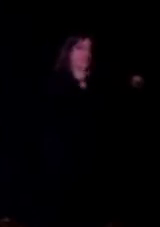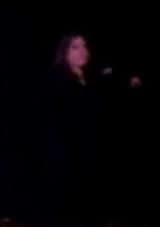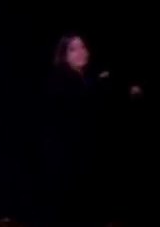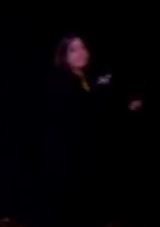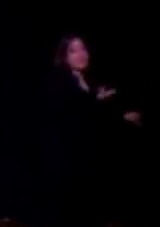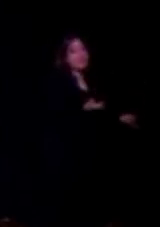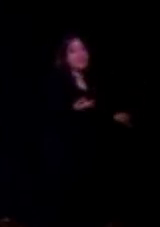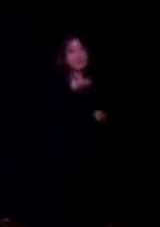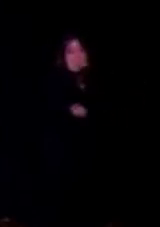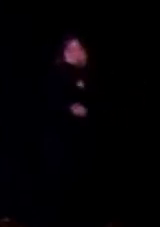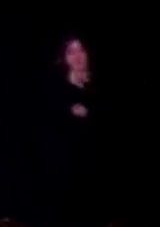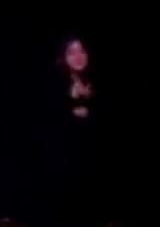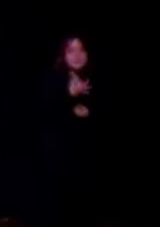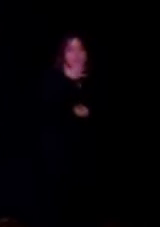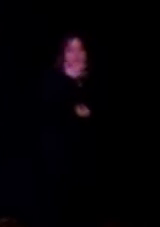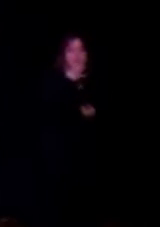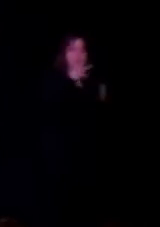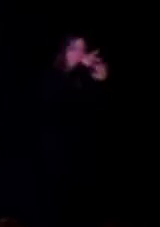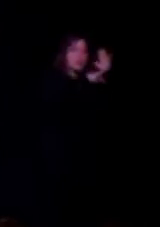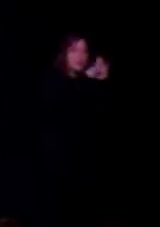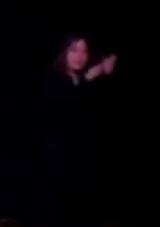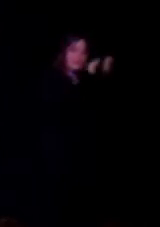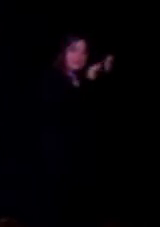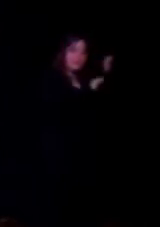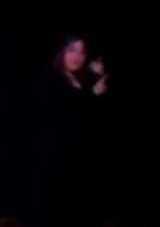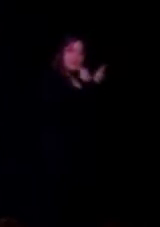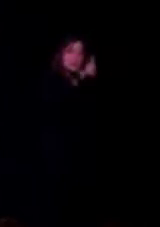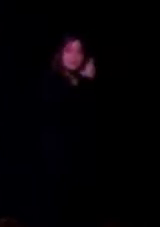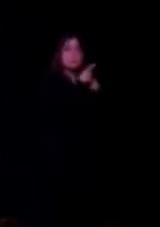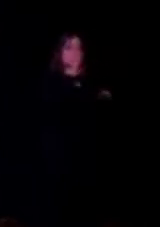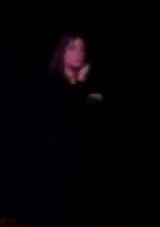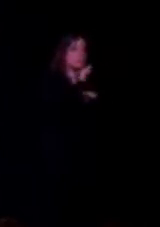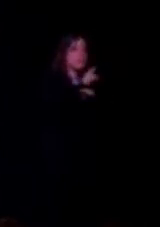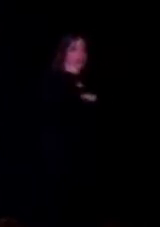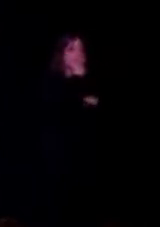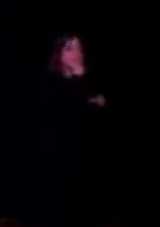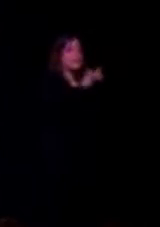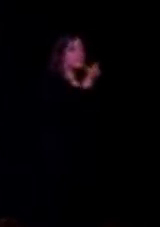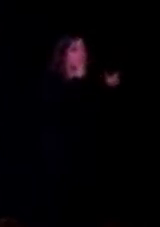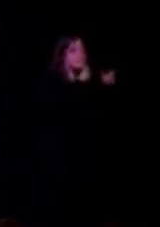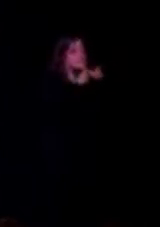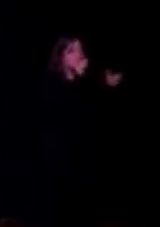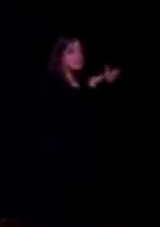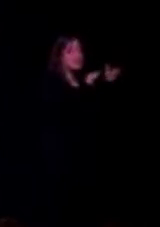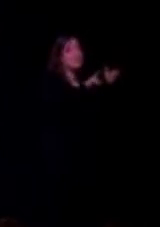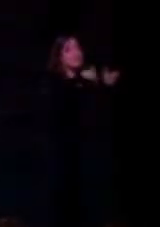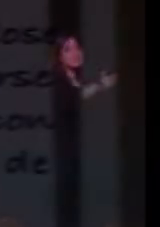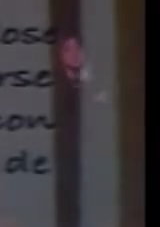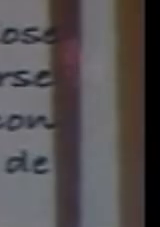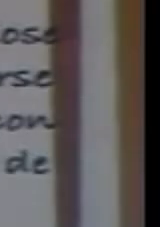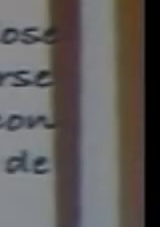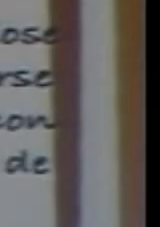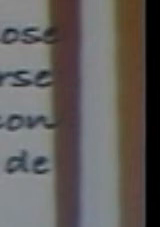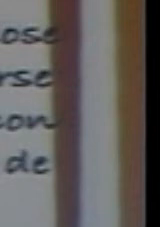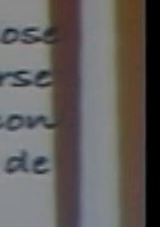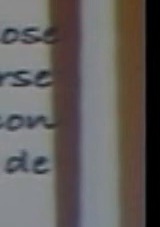cuidado que pongas en su relación con el tiempo lo que es norma es interpretada a gusto de cada cual según sus conveniencias